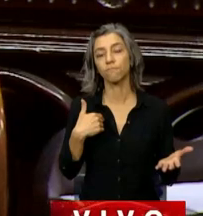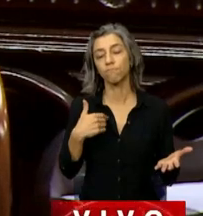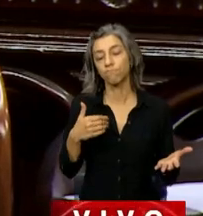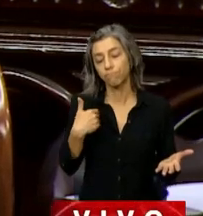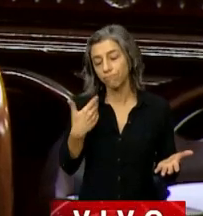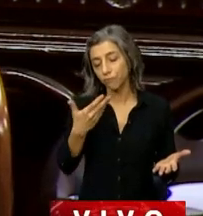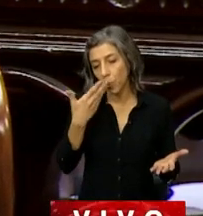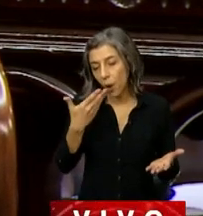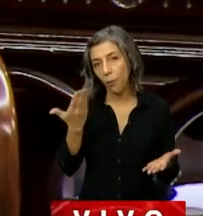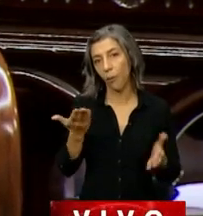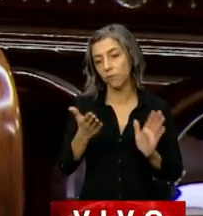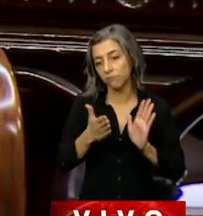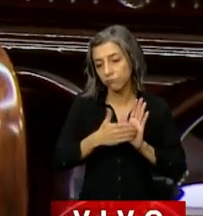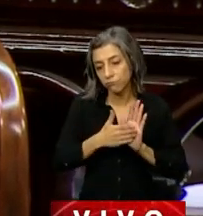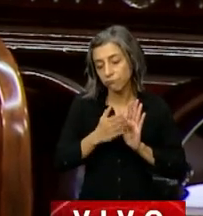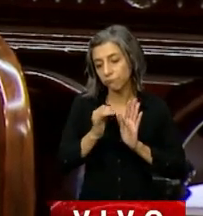argumental